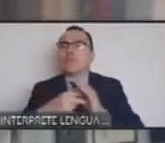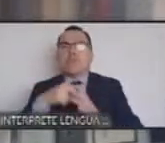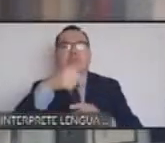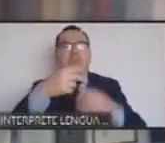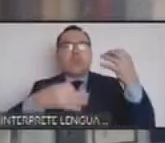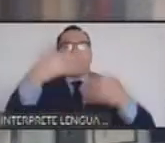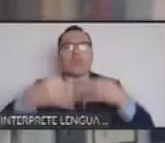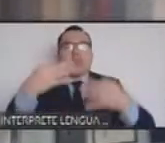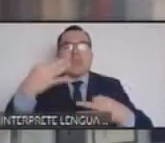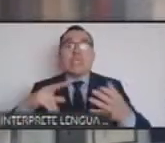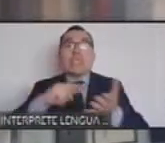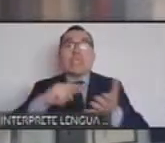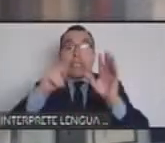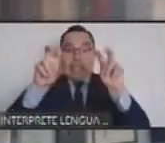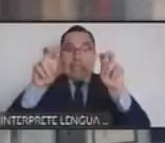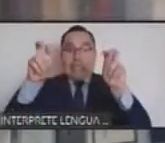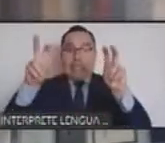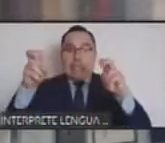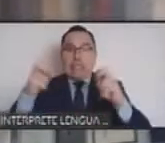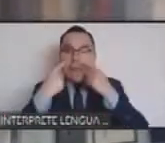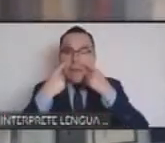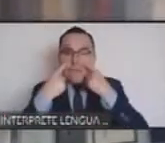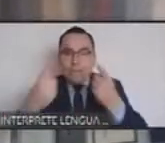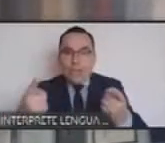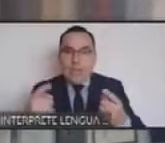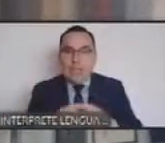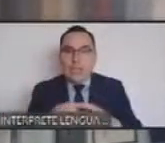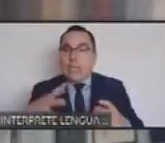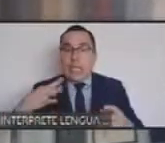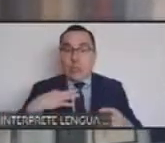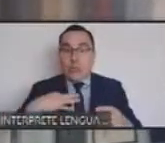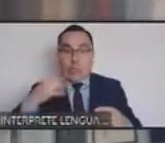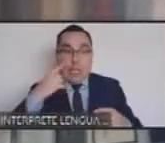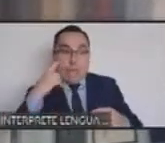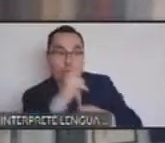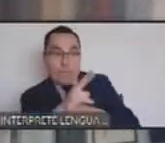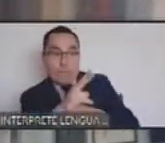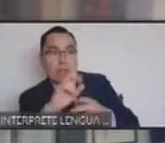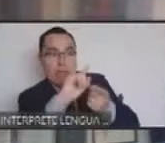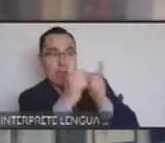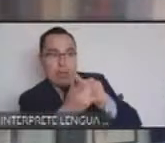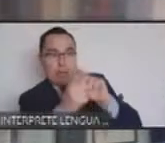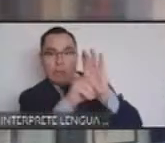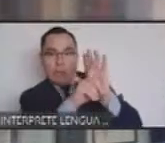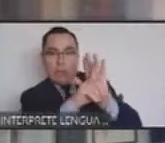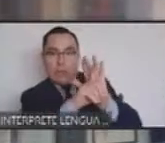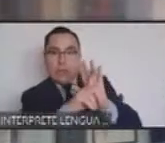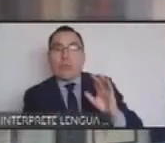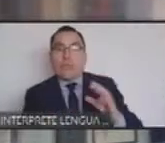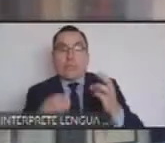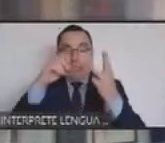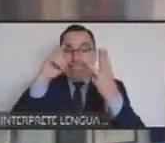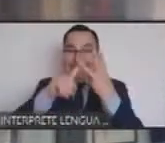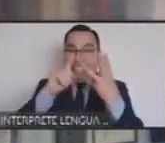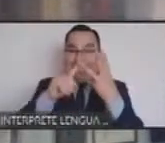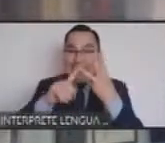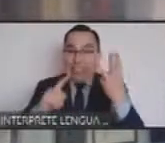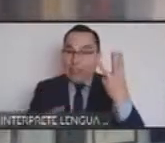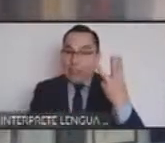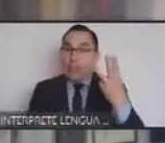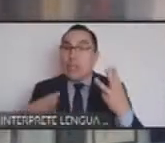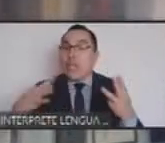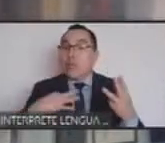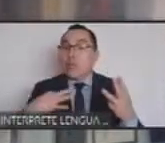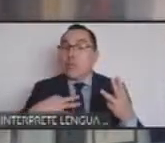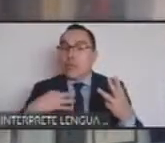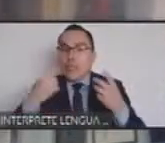que complica que mejore la percepción de la ciudadanía frente a cambios legislativos. Agreguemos un tercer punto, y que es que la ciudadanía no está